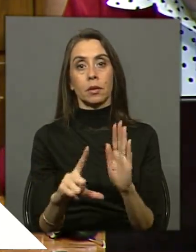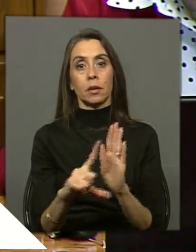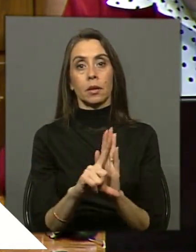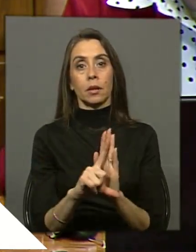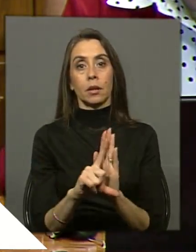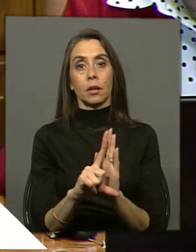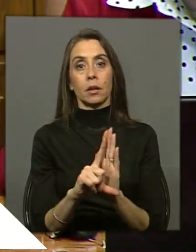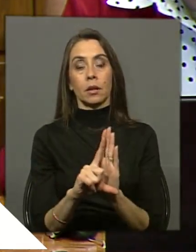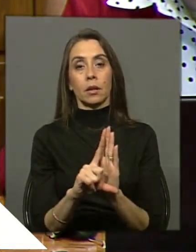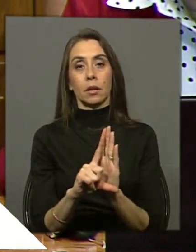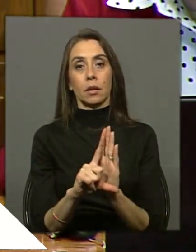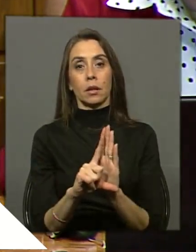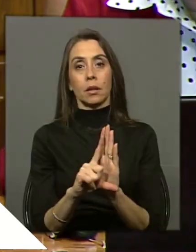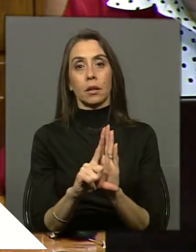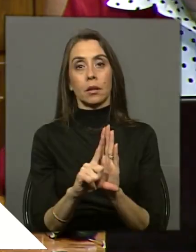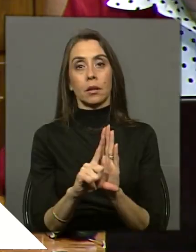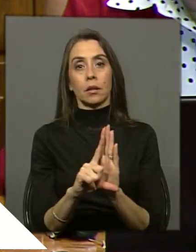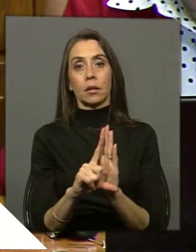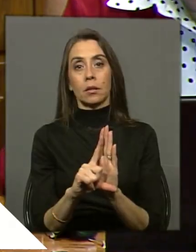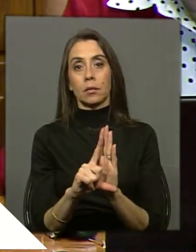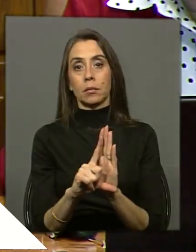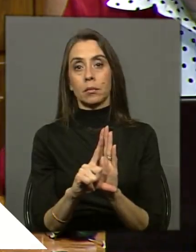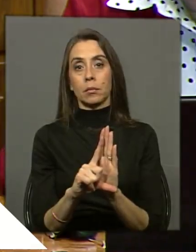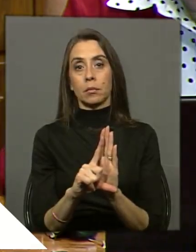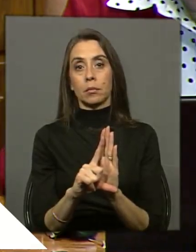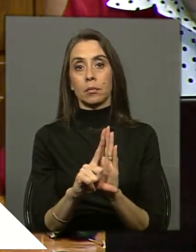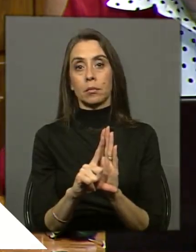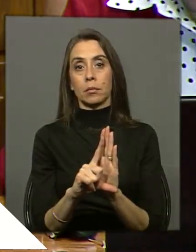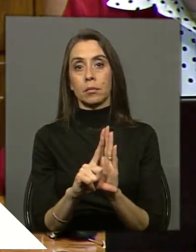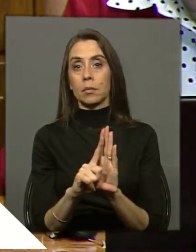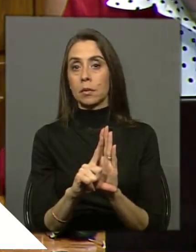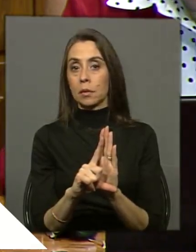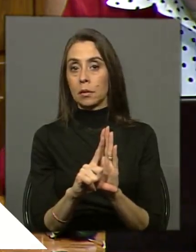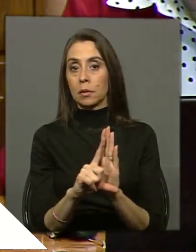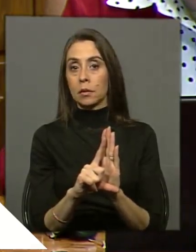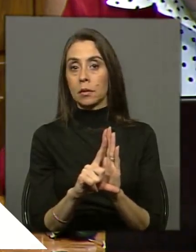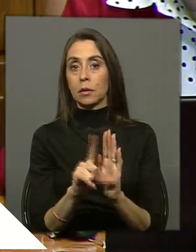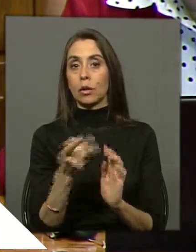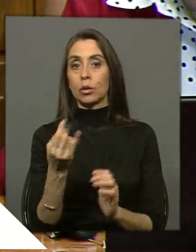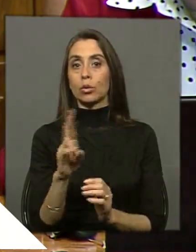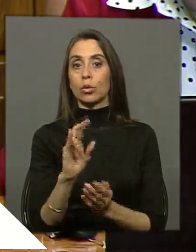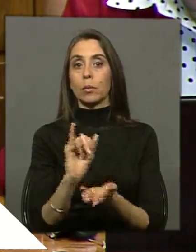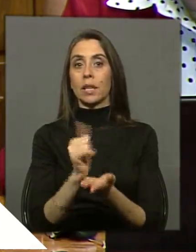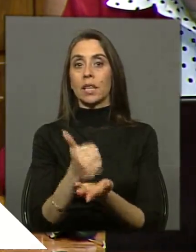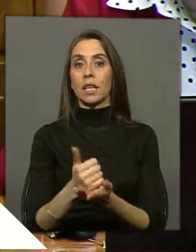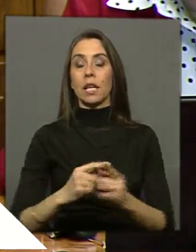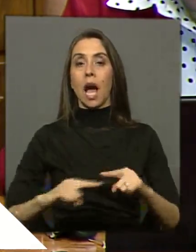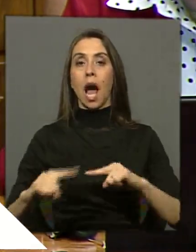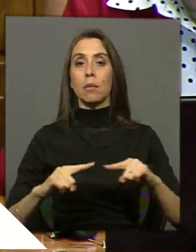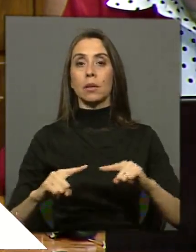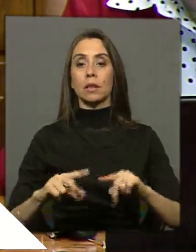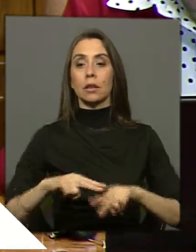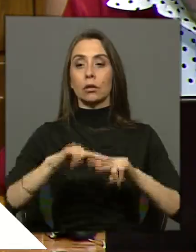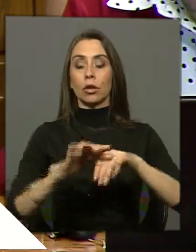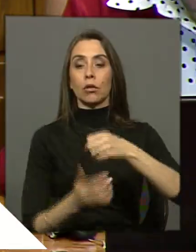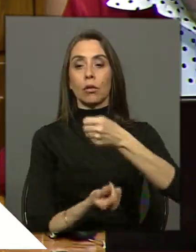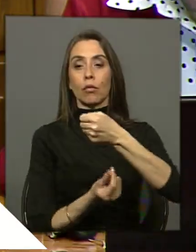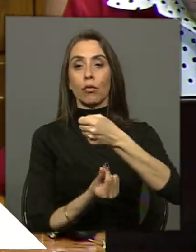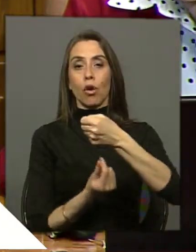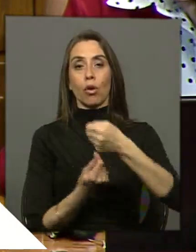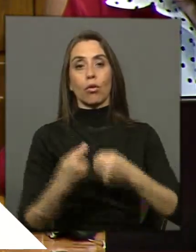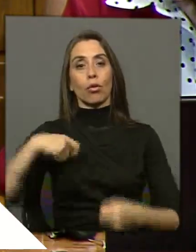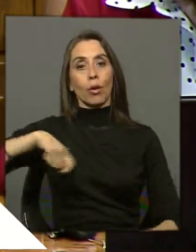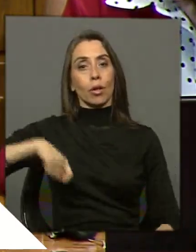la superintendencia de administración de fondos y pensiones.